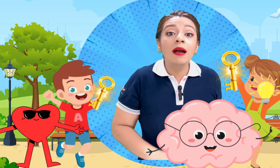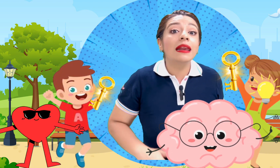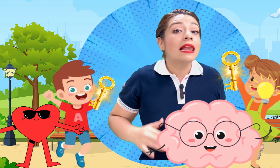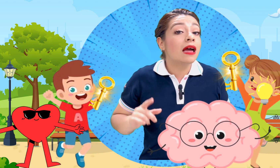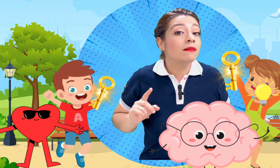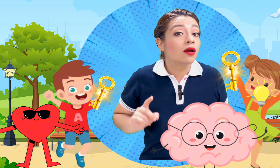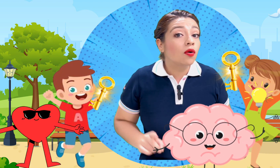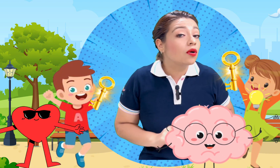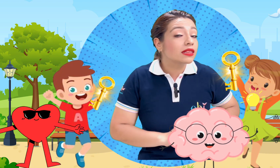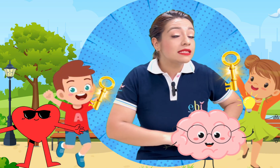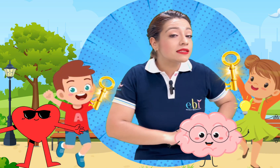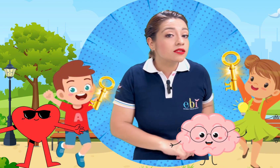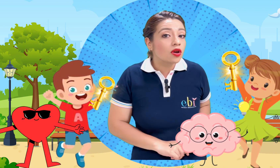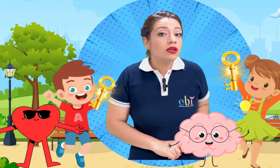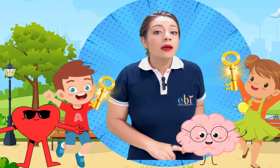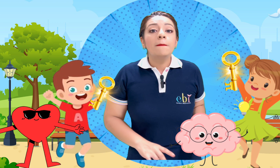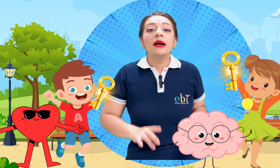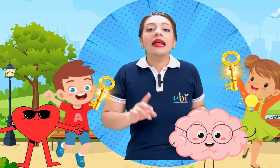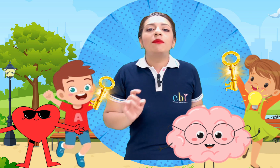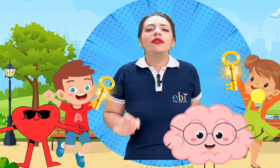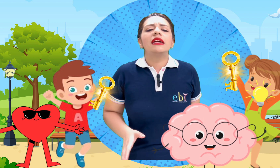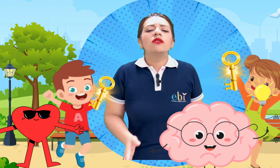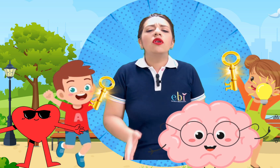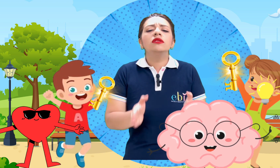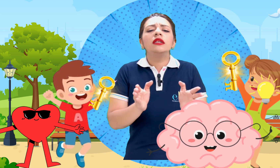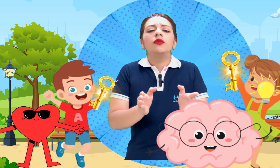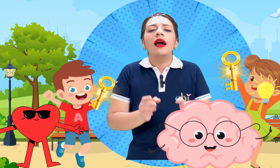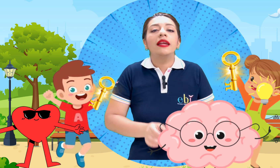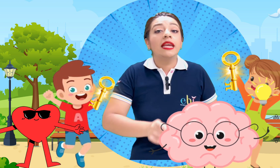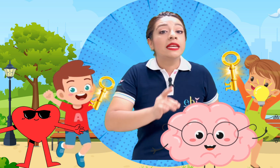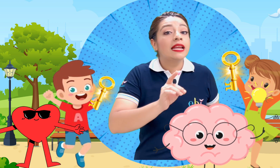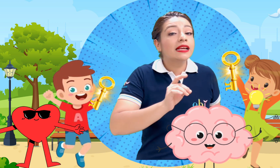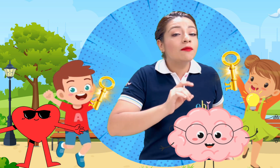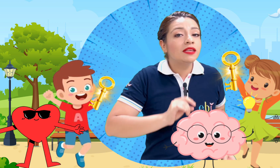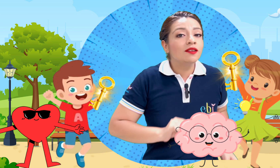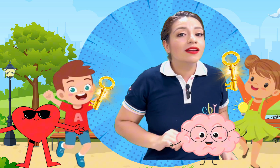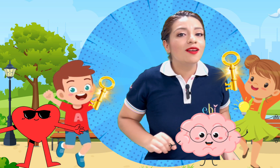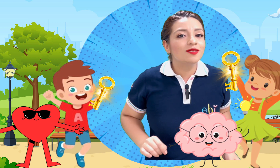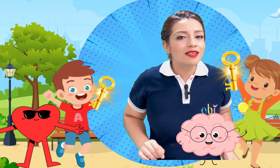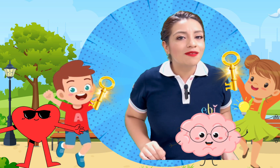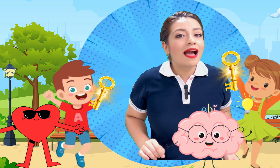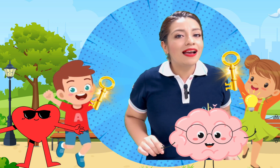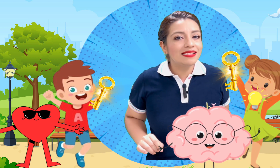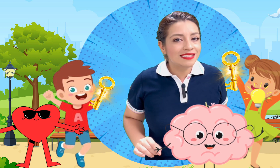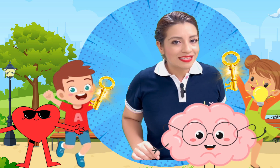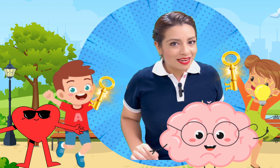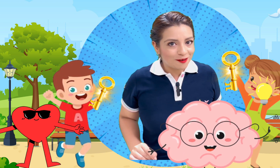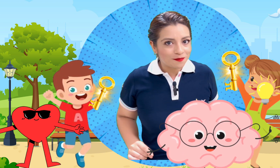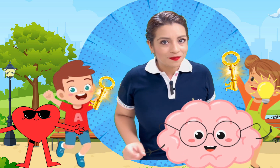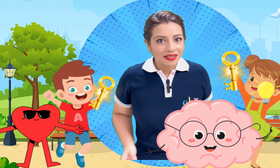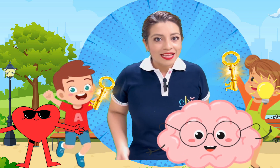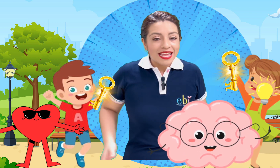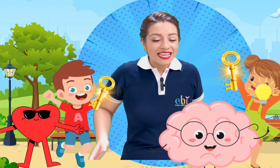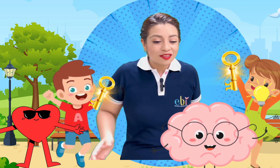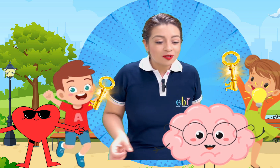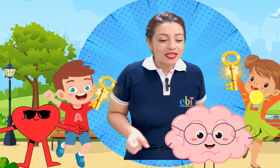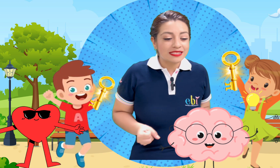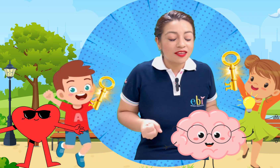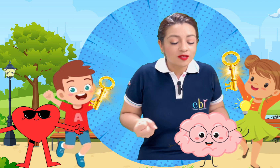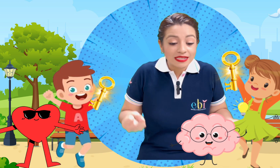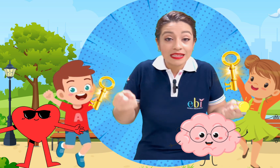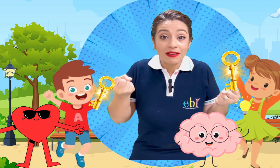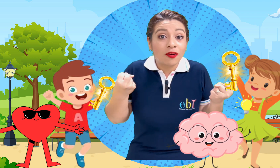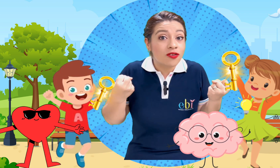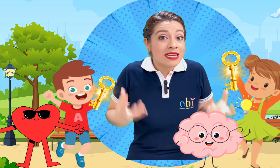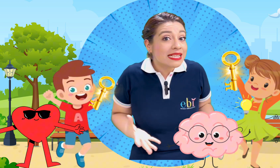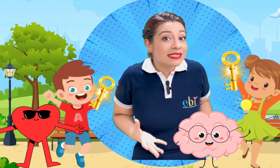a tomar la mejor decisión para poder continuar en el camino que los lleva al cielo. Entonces